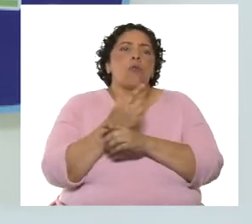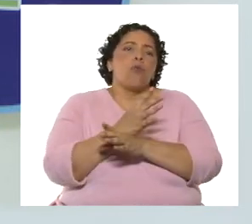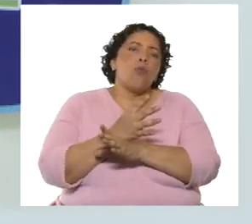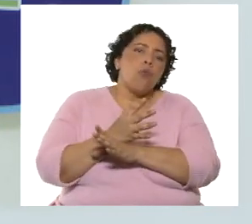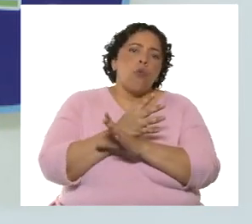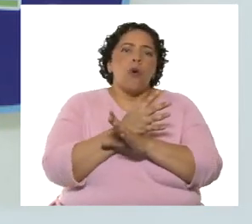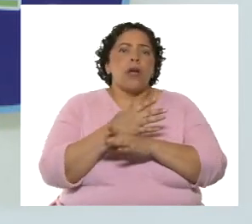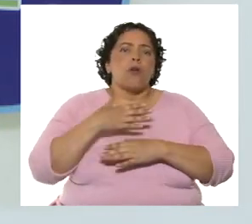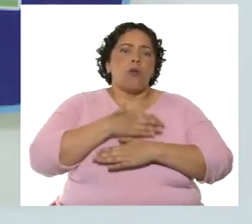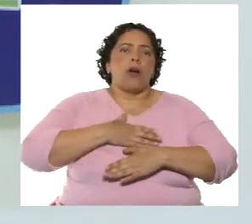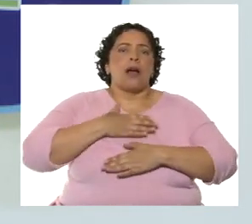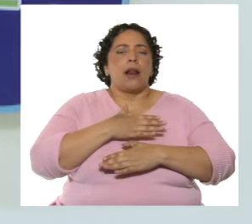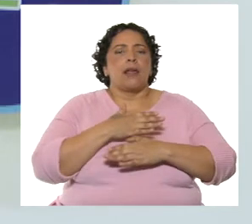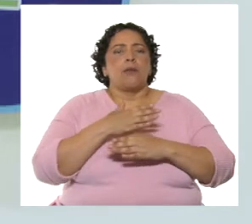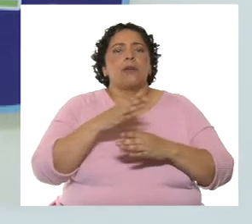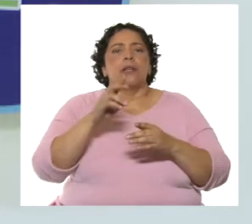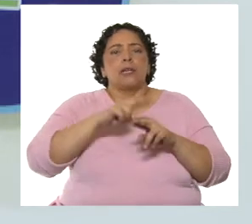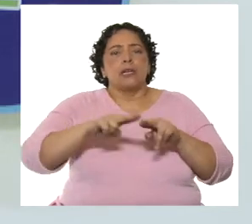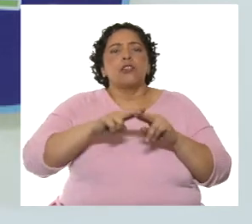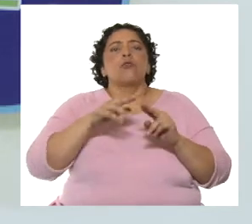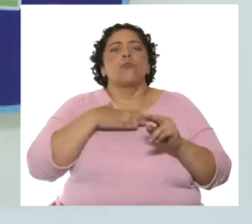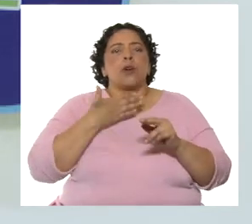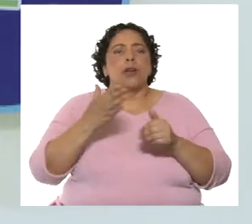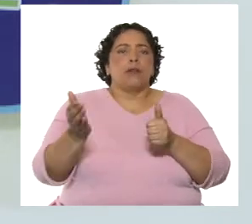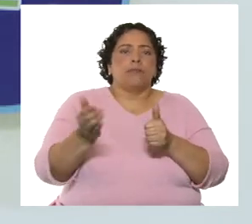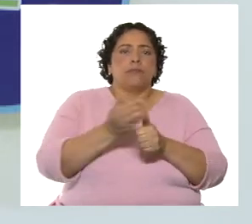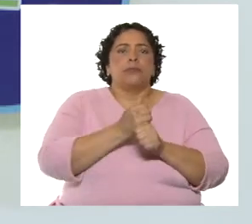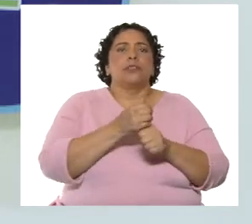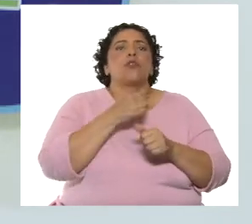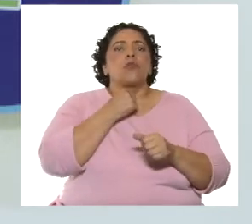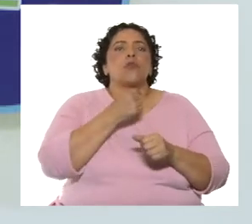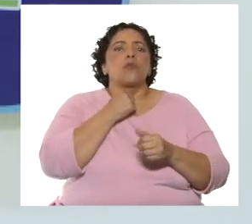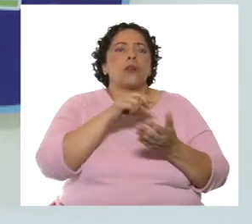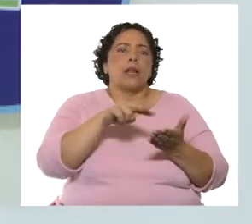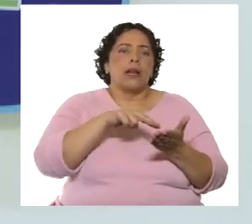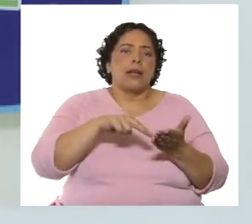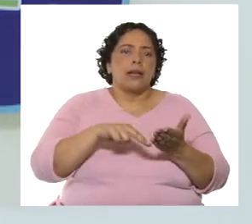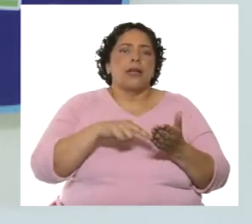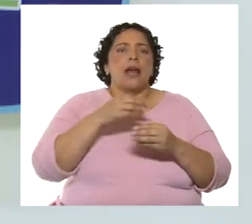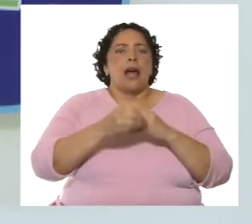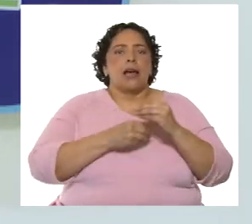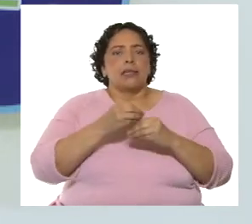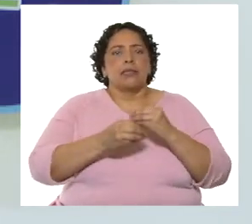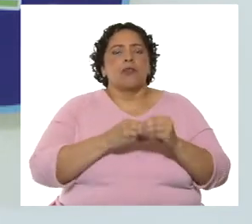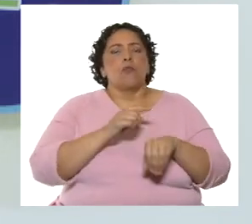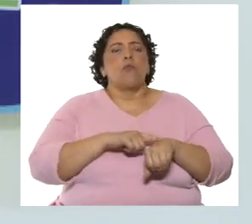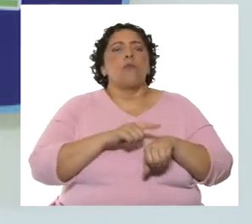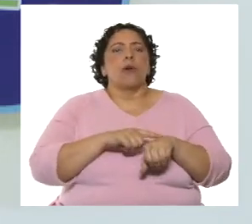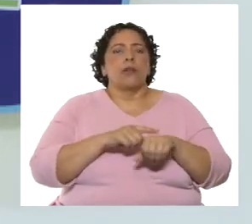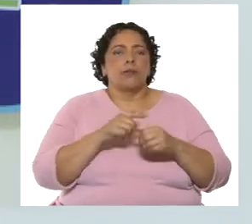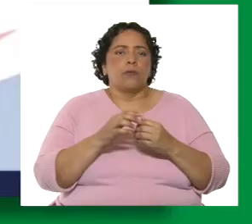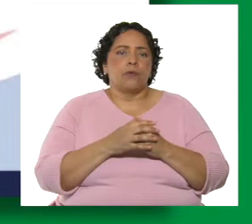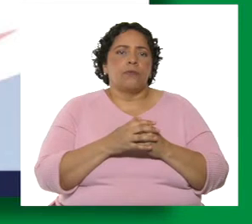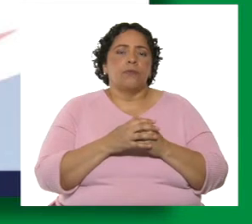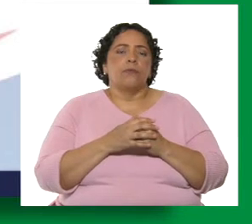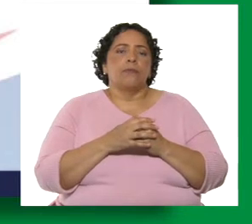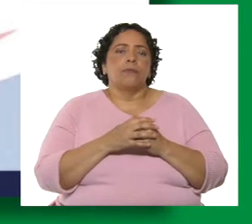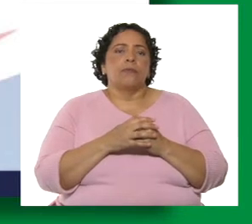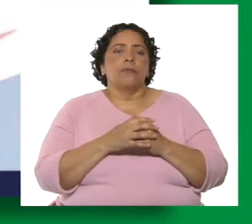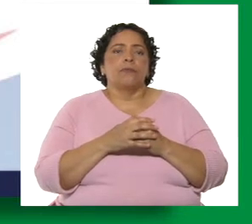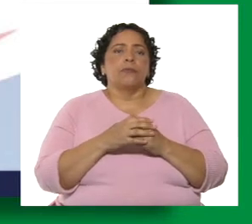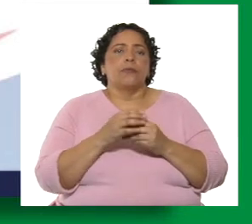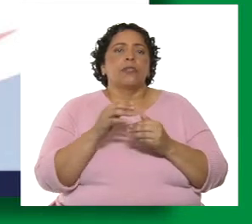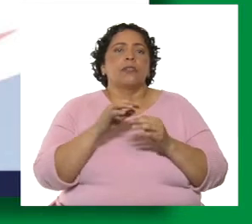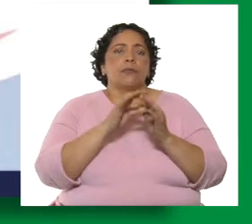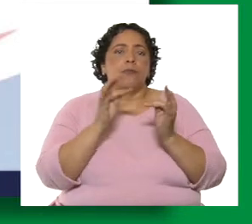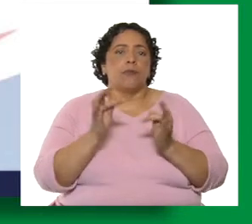para que él pueda obtener una recompensa de lo que él le gusta leer y realizarlo en un momento determinado. De la